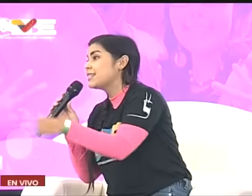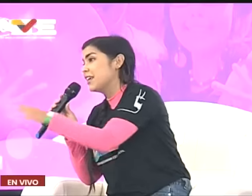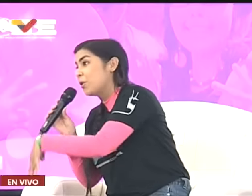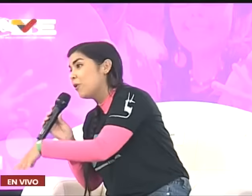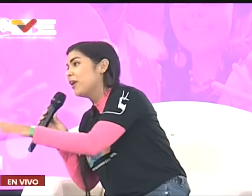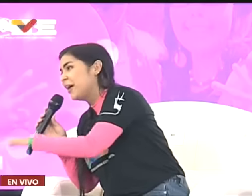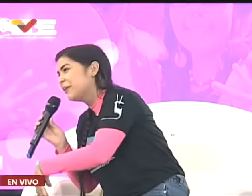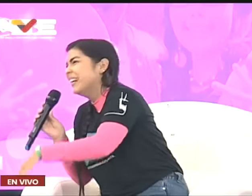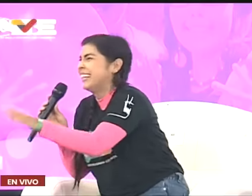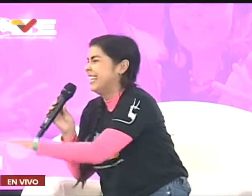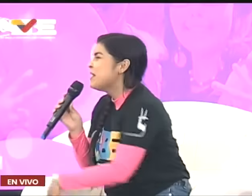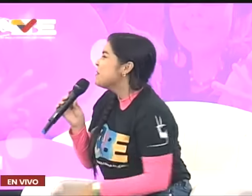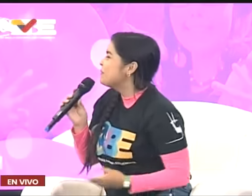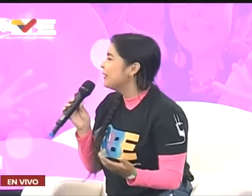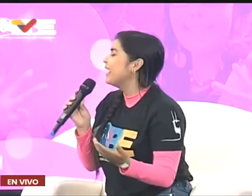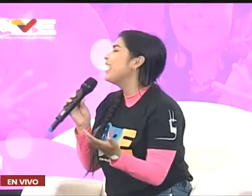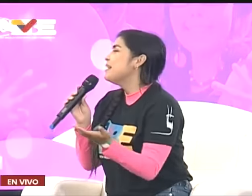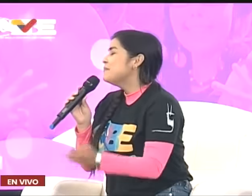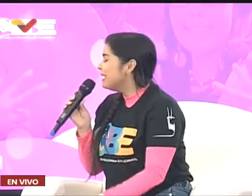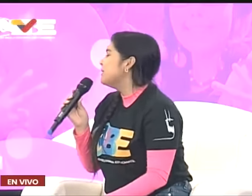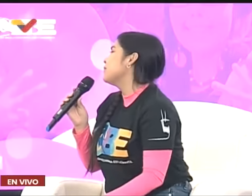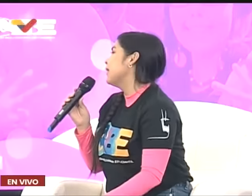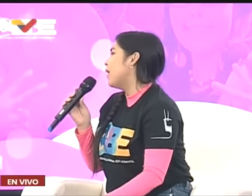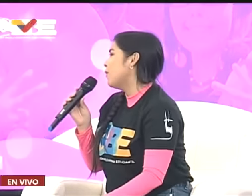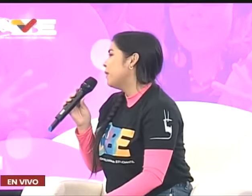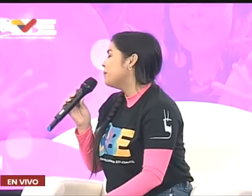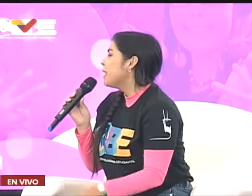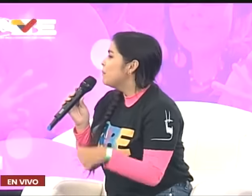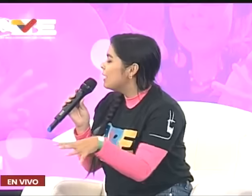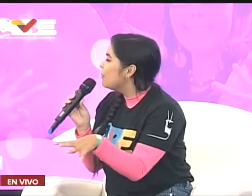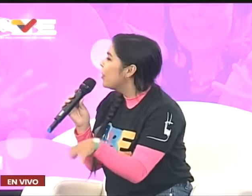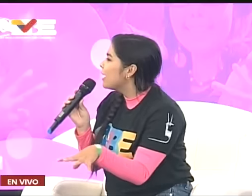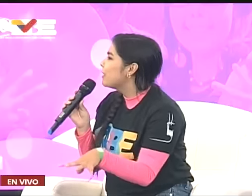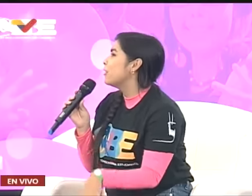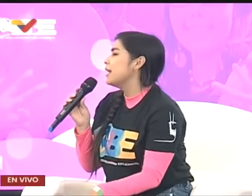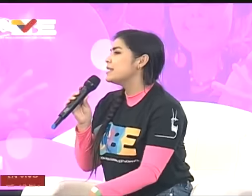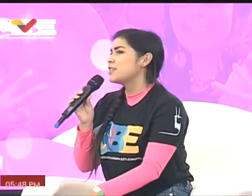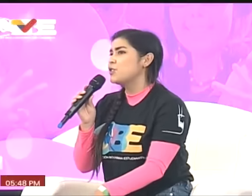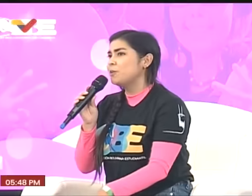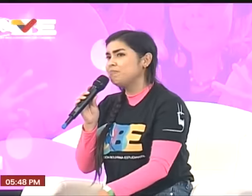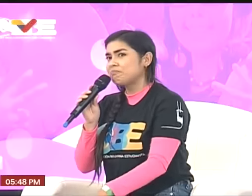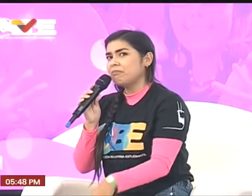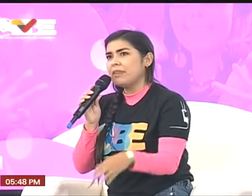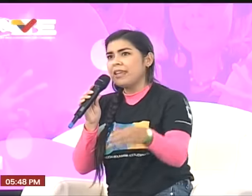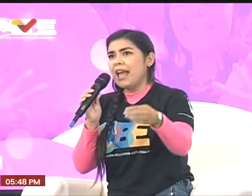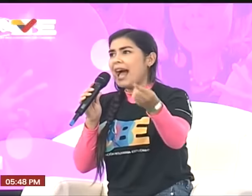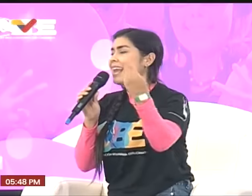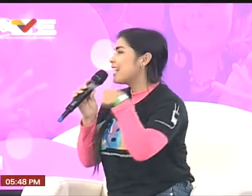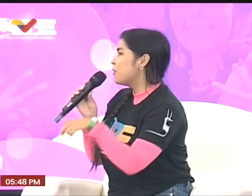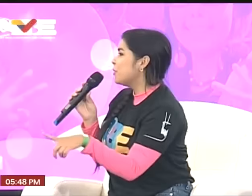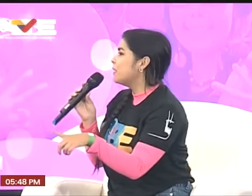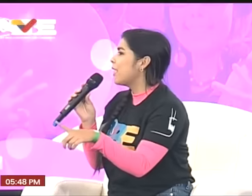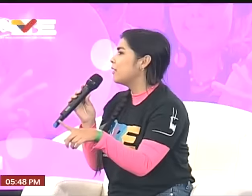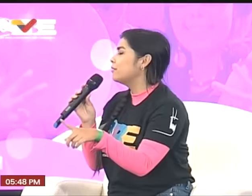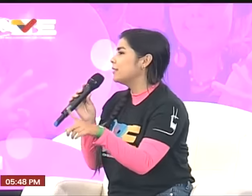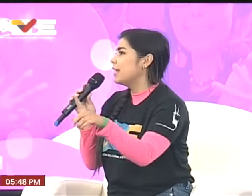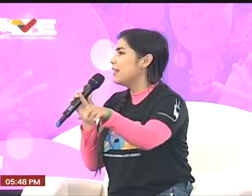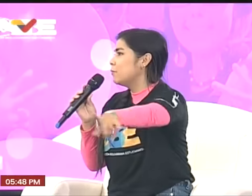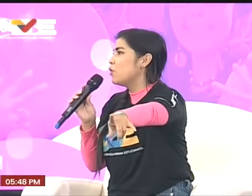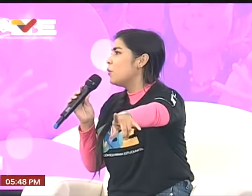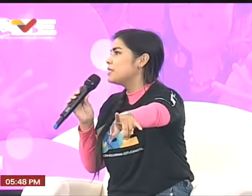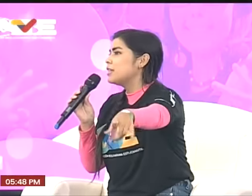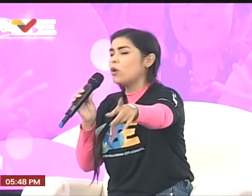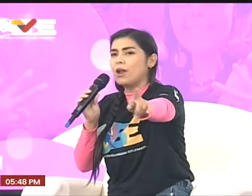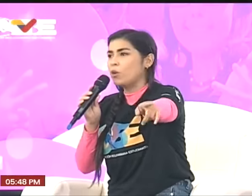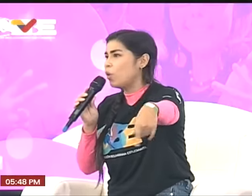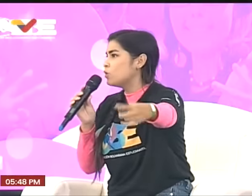universidad haciendo posgrado porque venimos de la Ob venimos de esta organización a la que nos invitaron